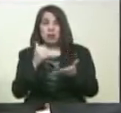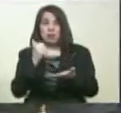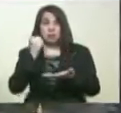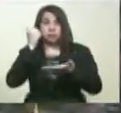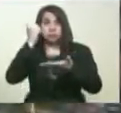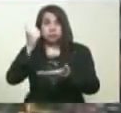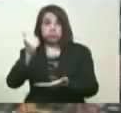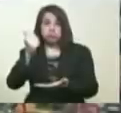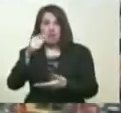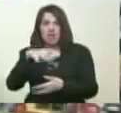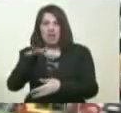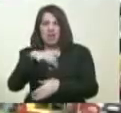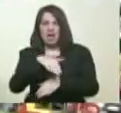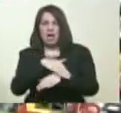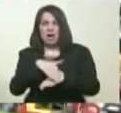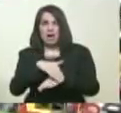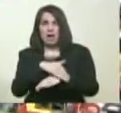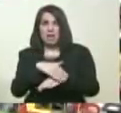¿Cuánto la venden en la calle?